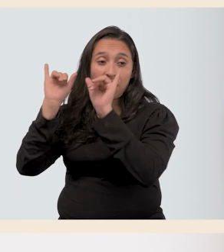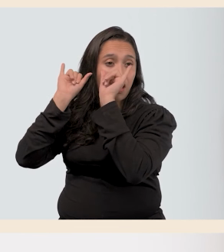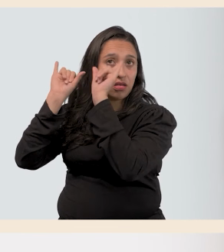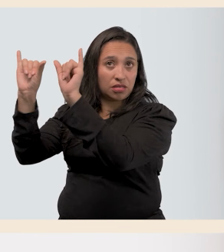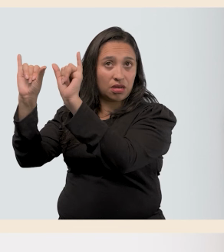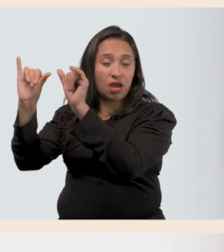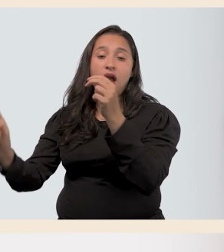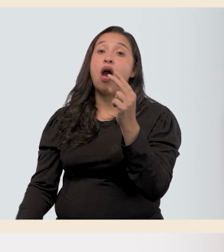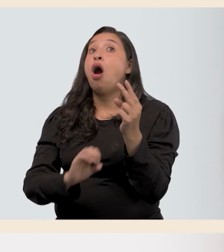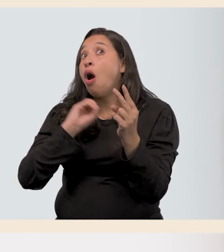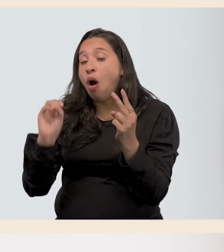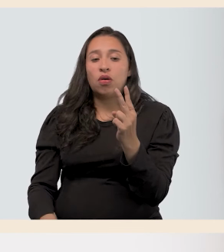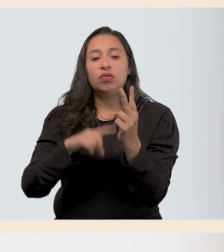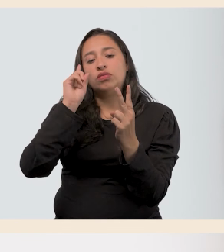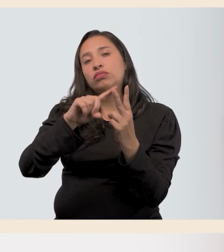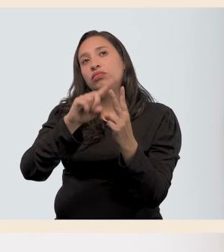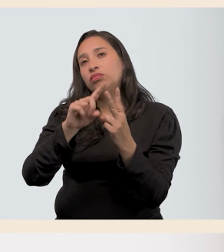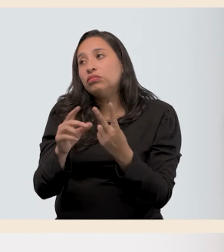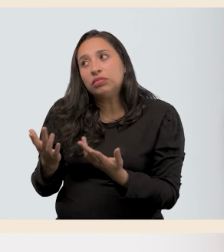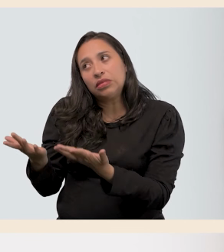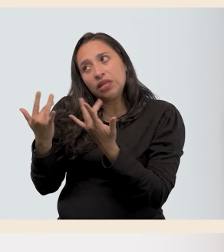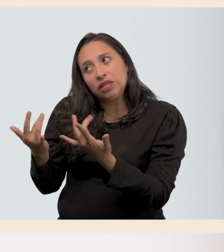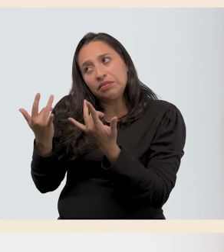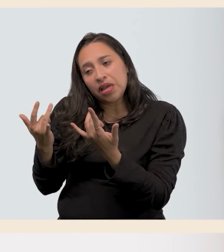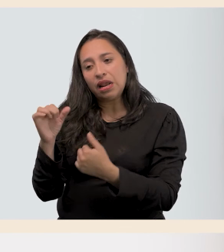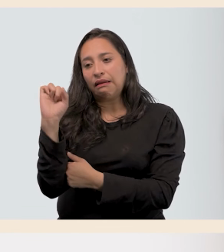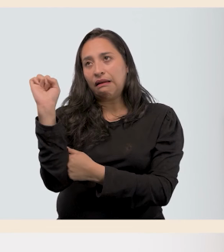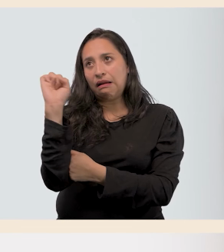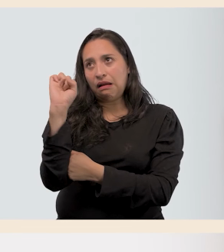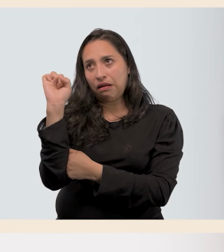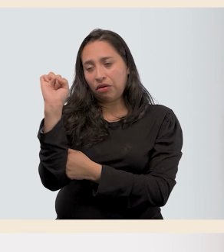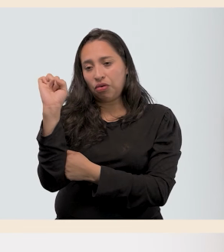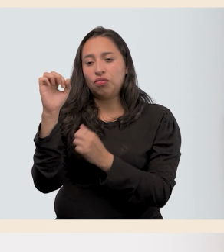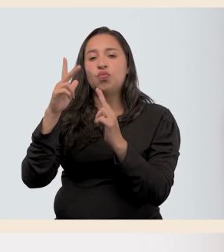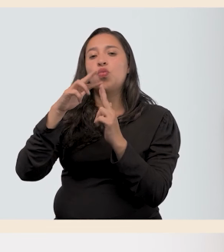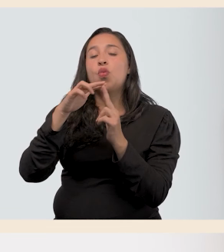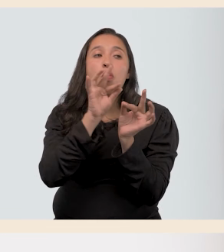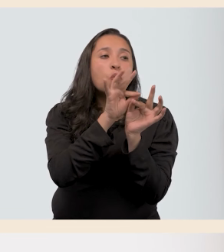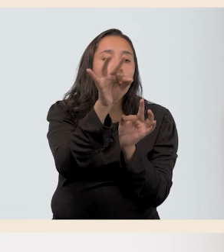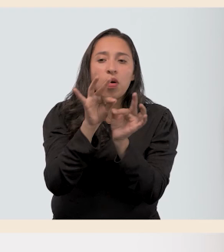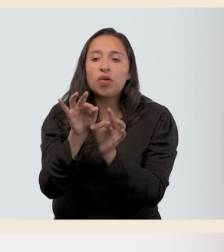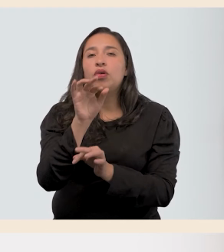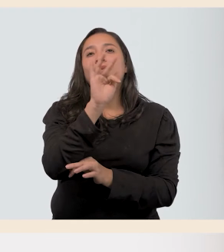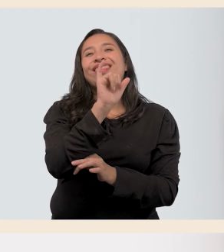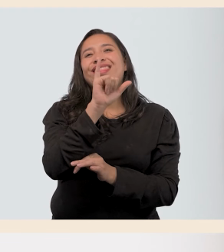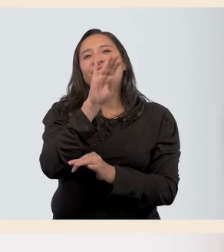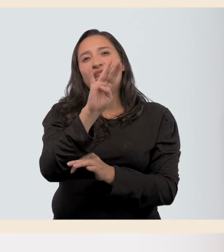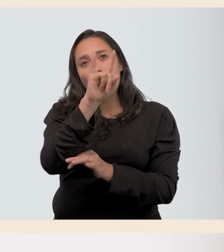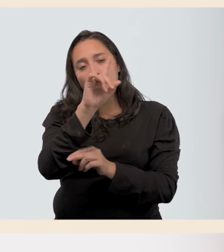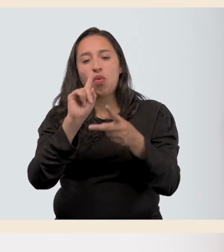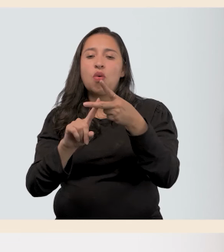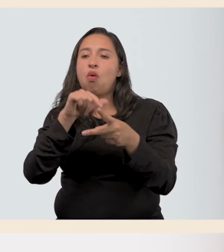más. Y la otra opción es que tiene hasta que pase el carro para cualquiera de las dos partes, Tibú o La